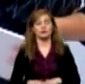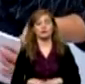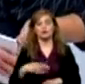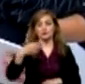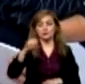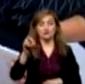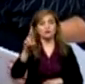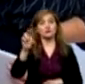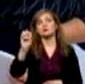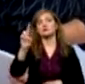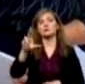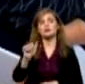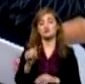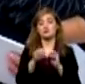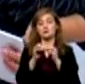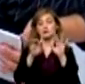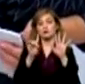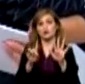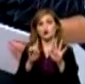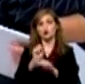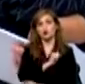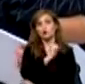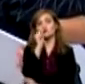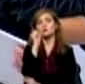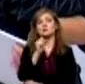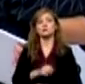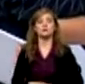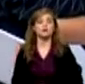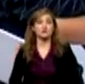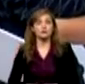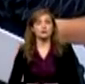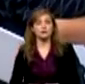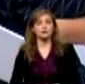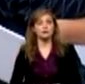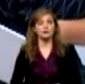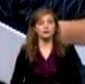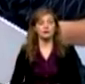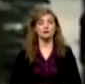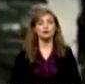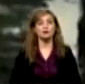Ángel Herrera, del Partido Social Cristiano, ganaría las elecciones.